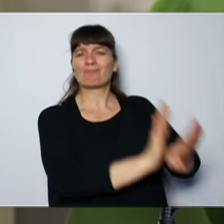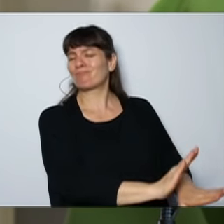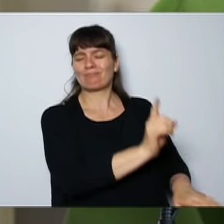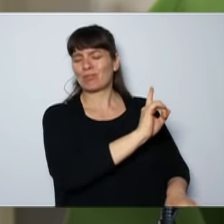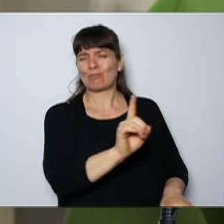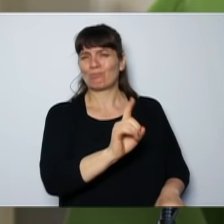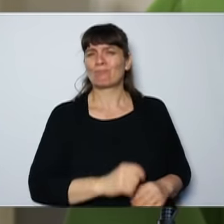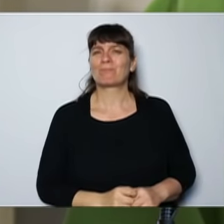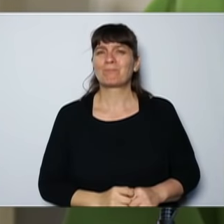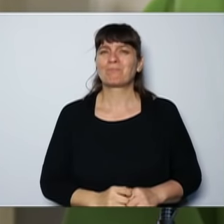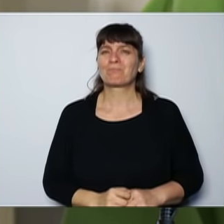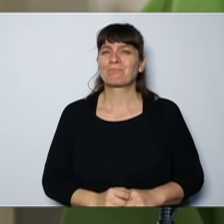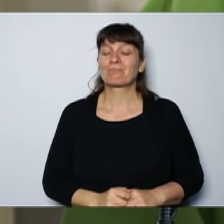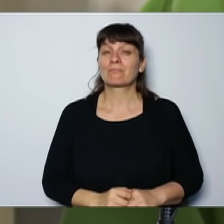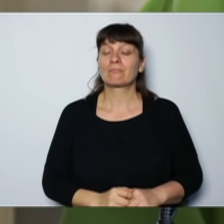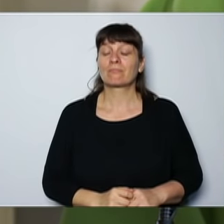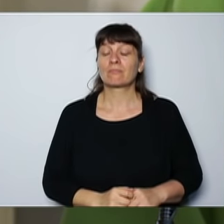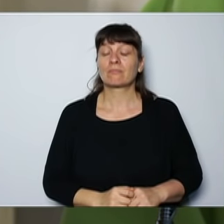iglesia.